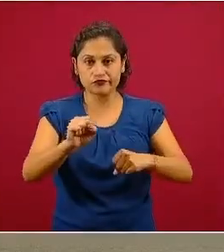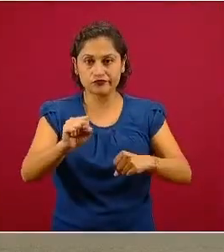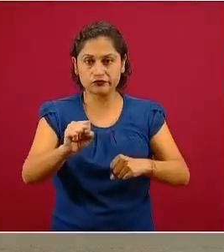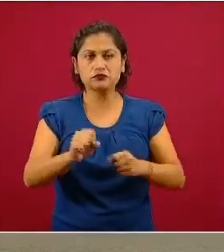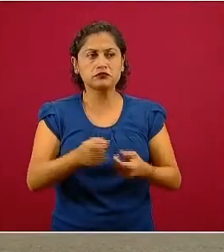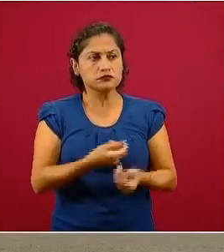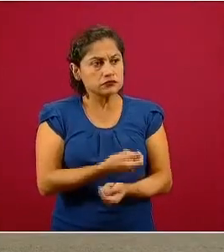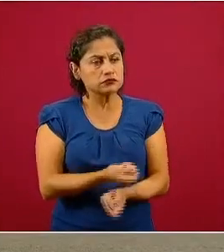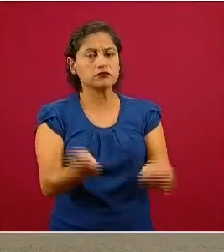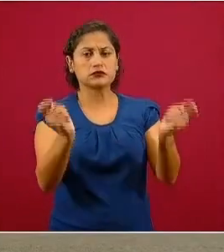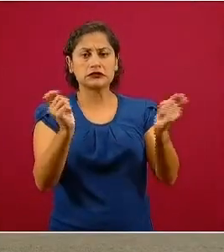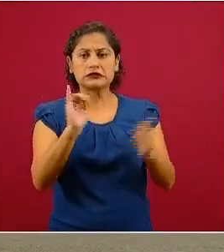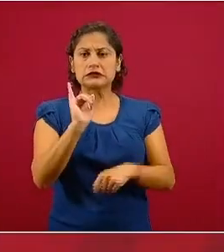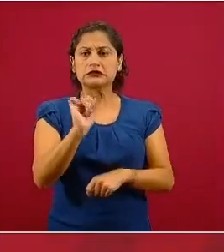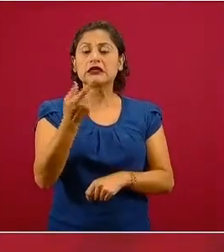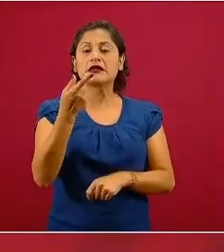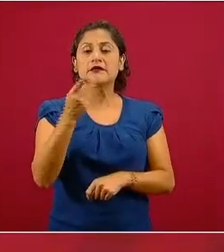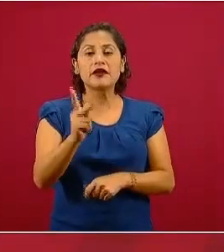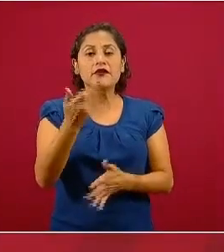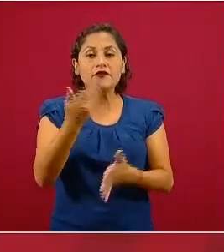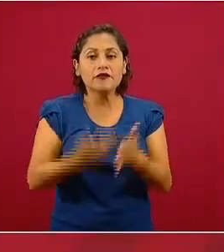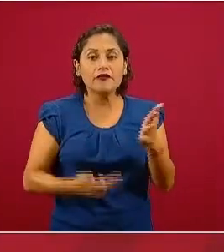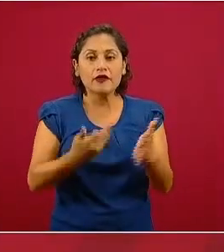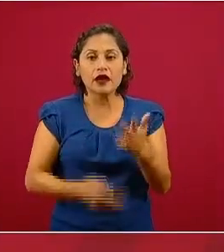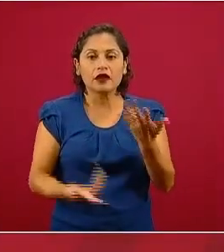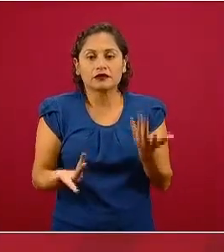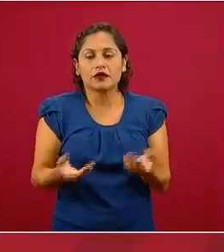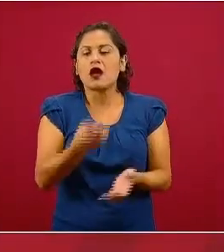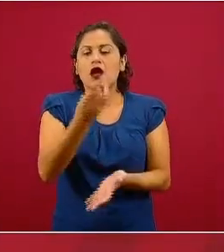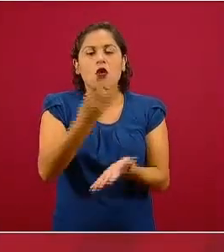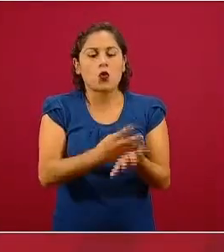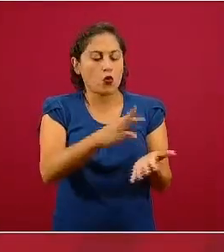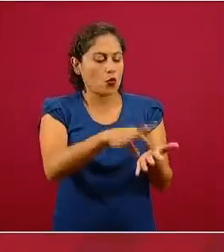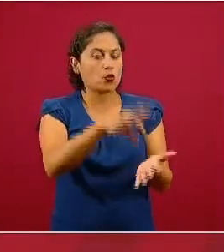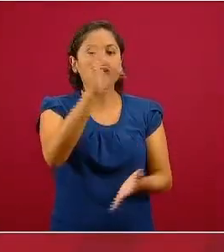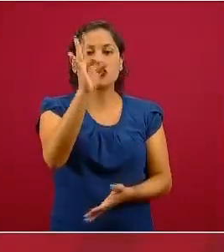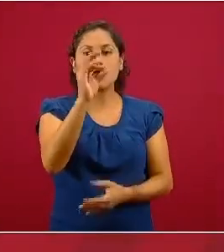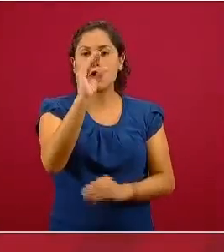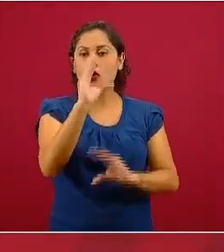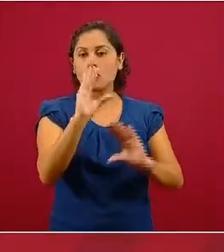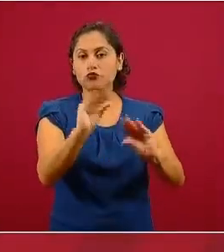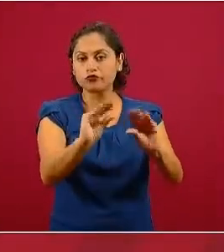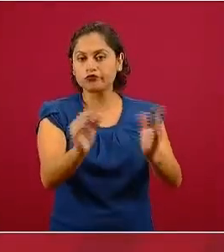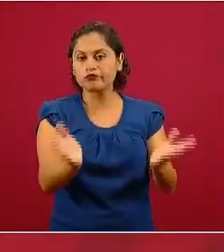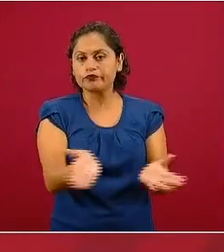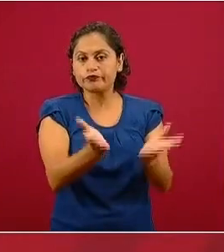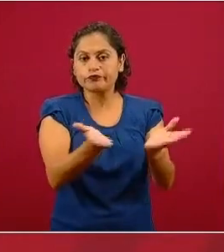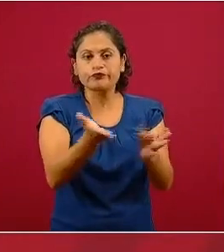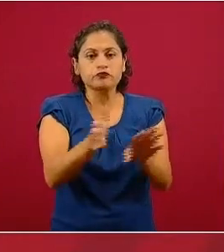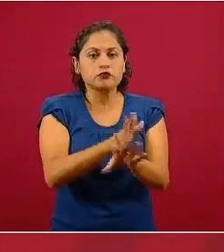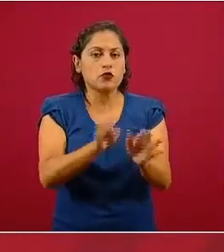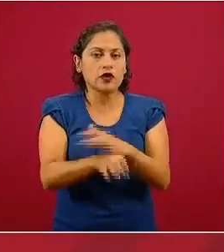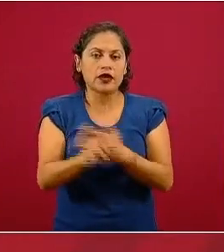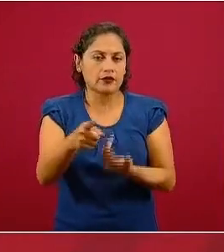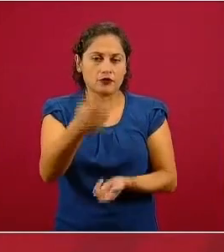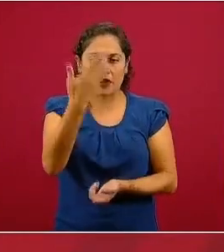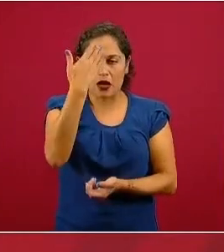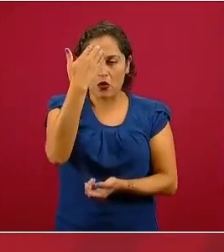práctica más que esquemas relativamente simples de promoción de la salud, como que aquel famoso